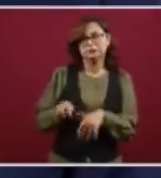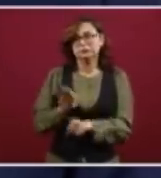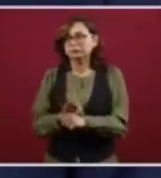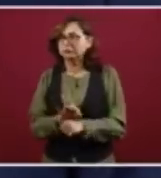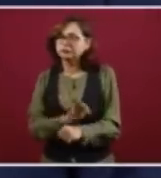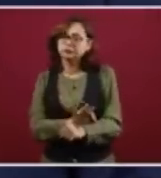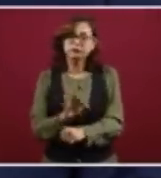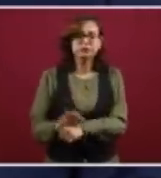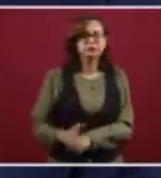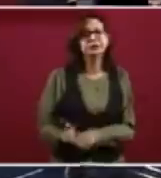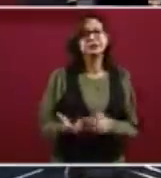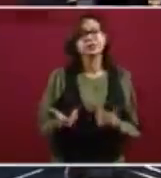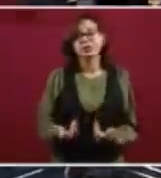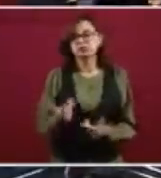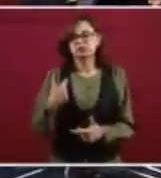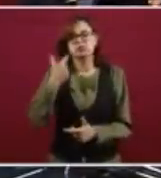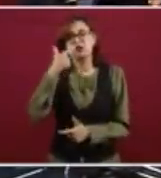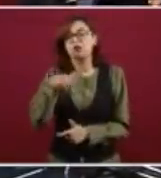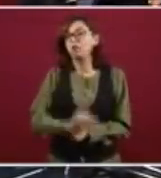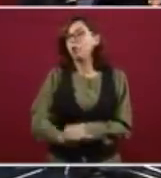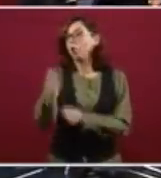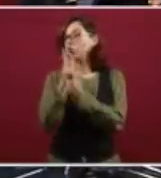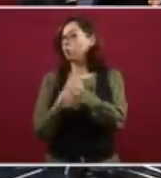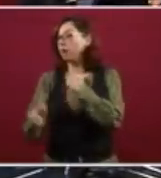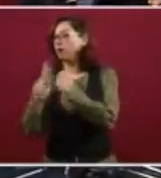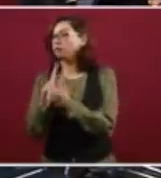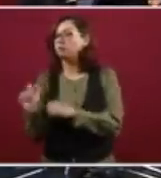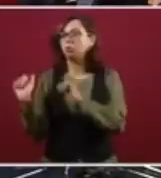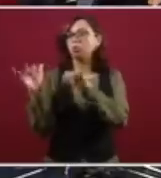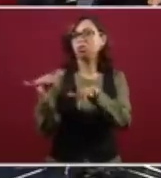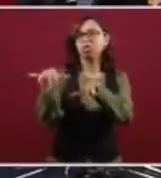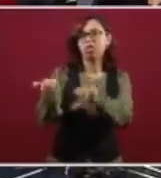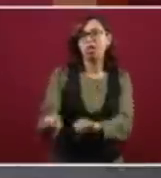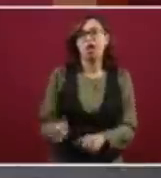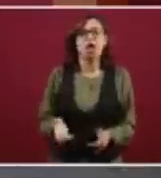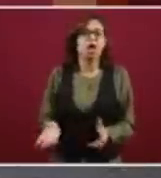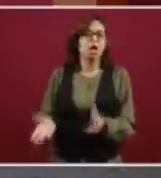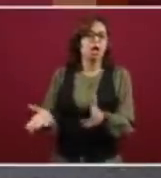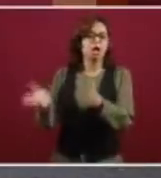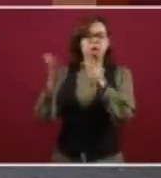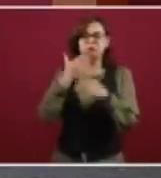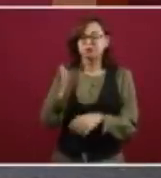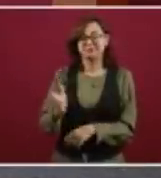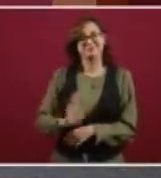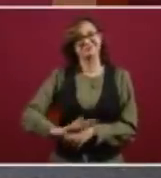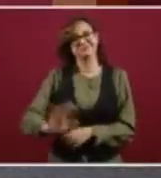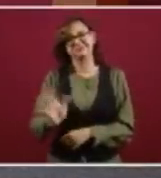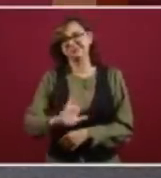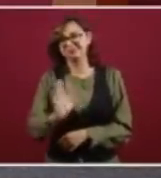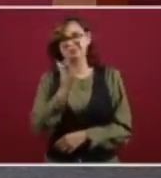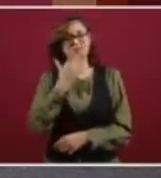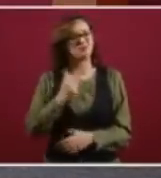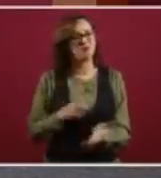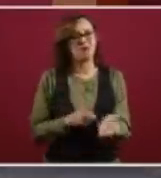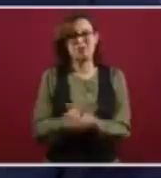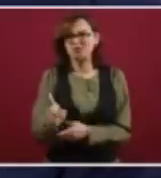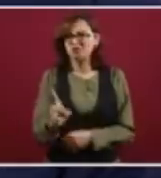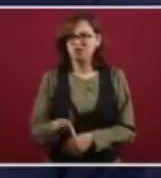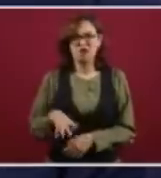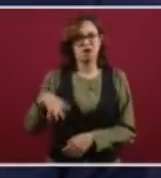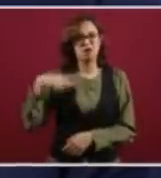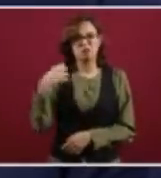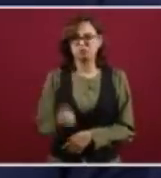otro. No hay derecho a que predomine la fuerza